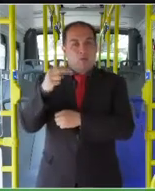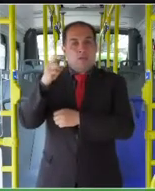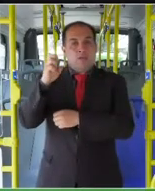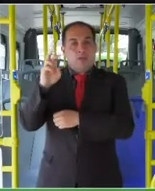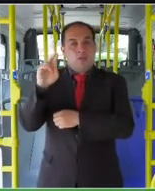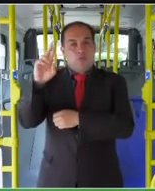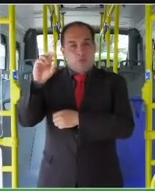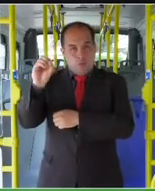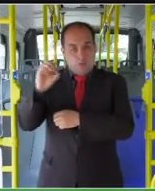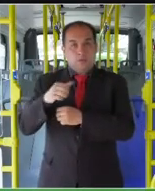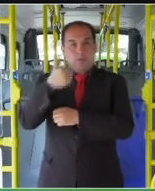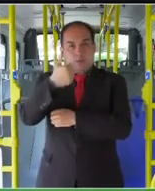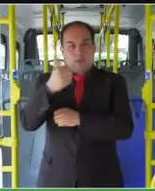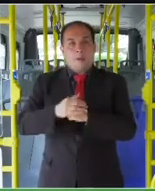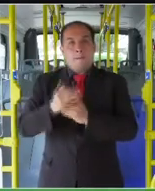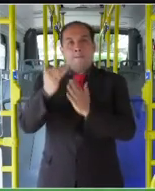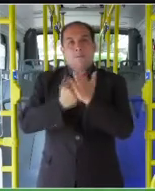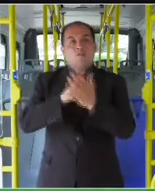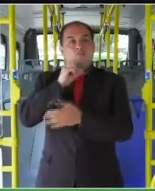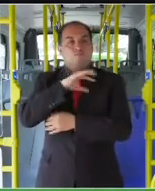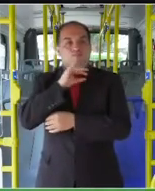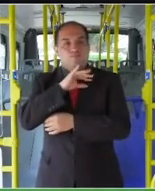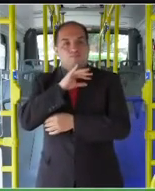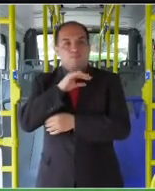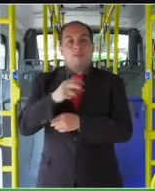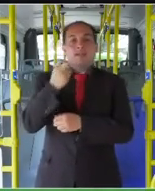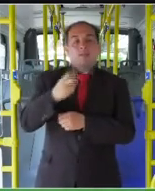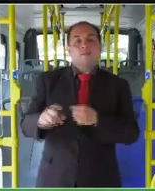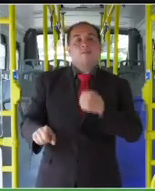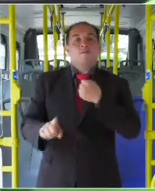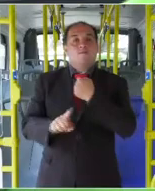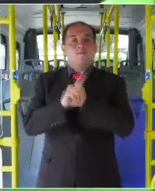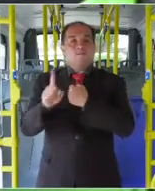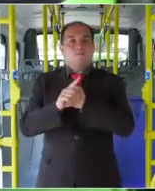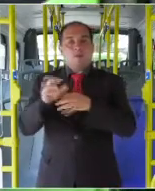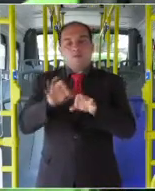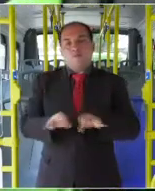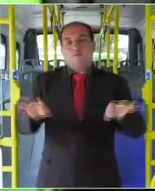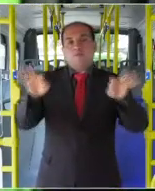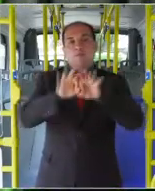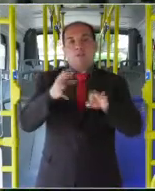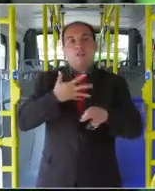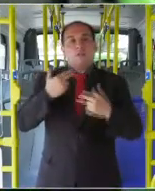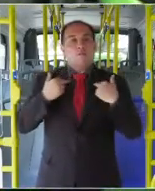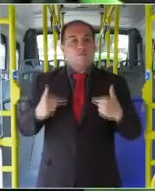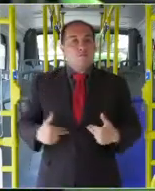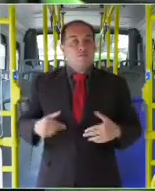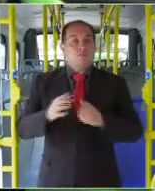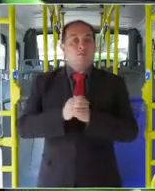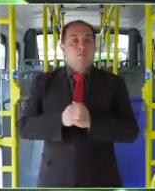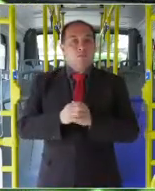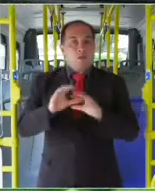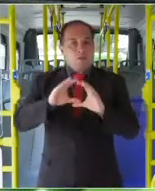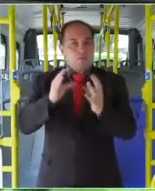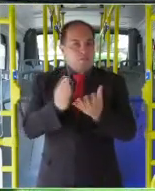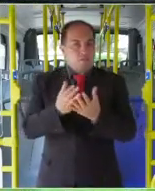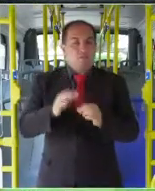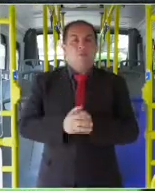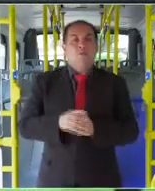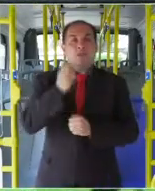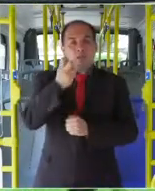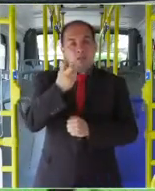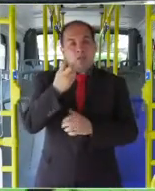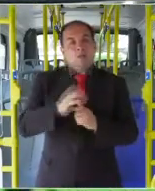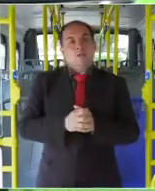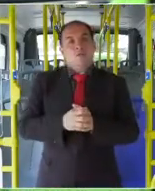menos contaminante, que es uno de los problemas fundamentales por los que atraviesa la humanidad. Esta inversión